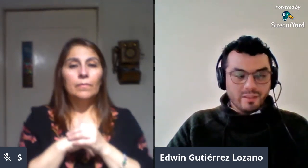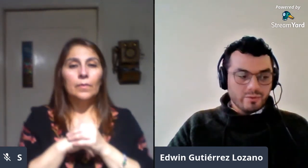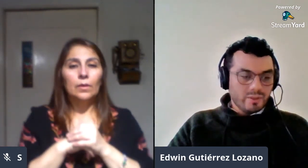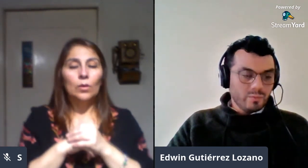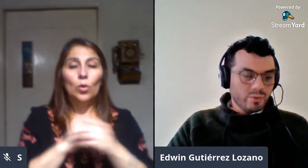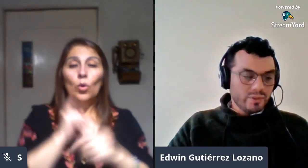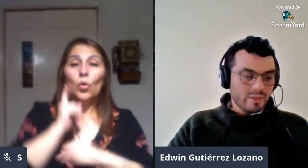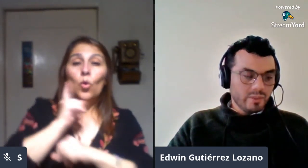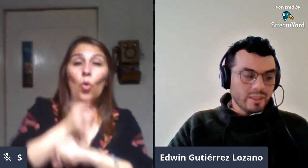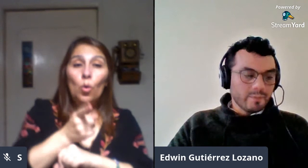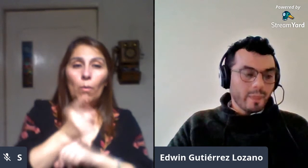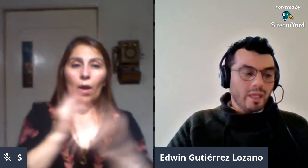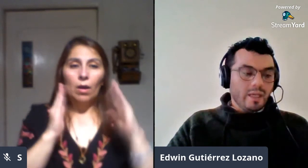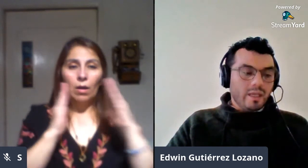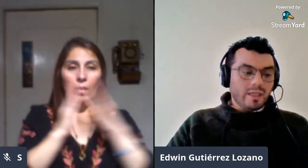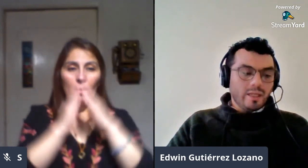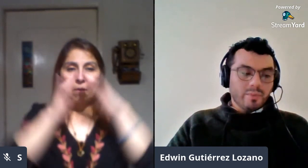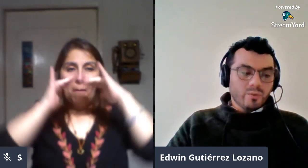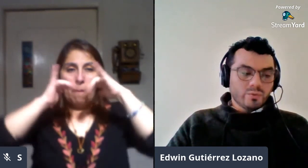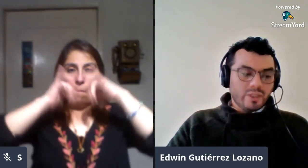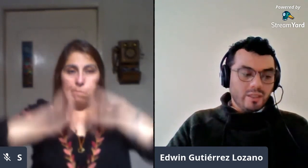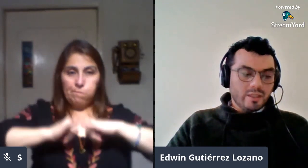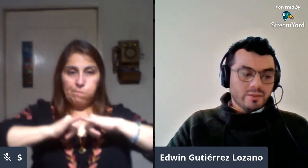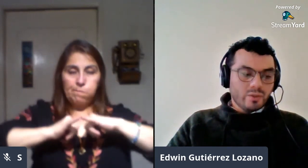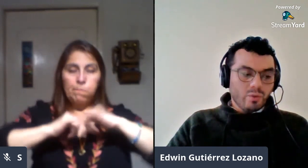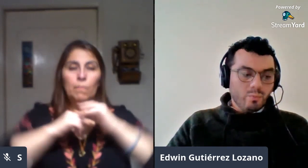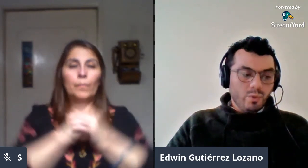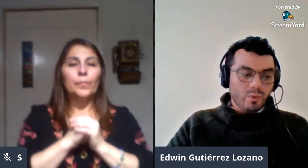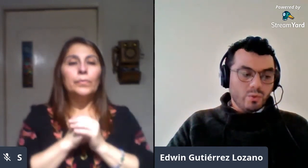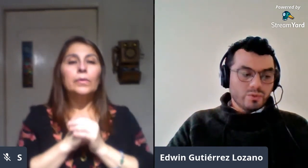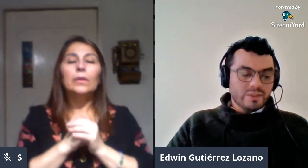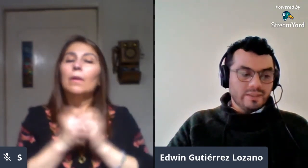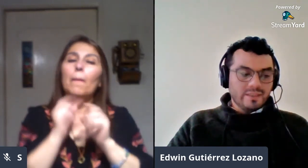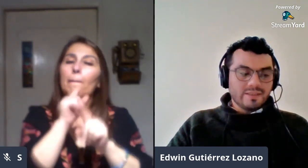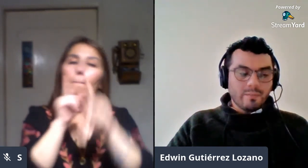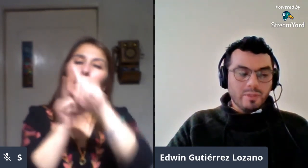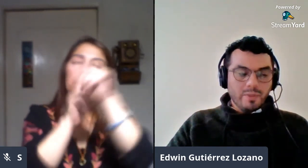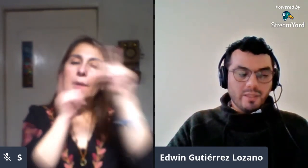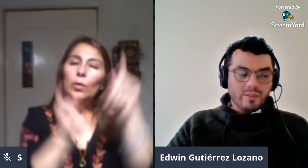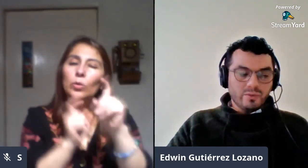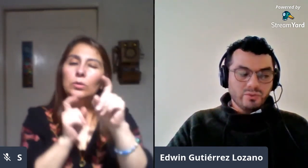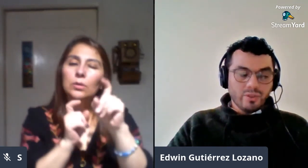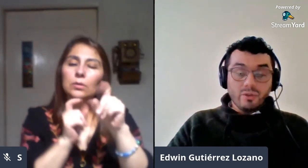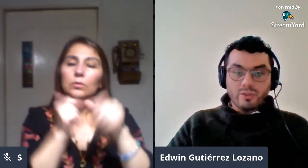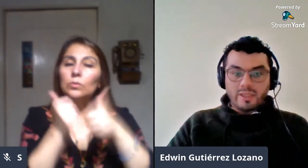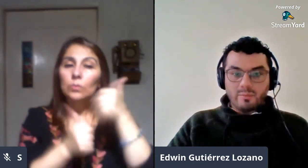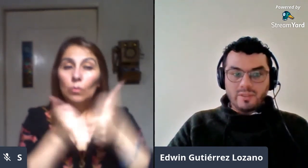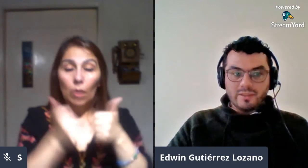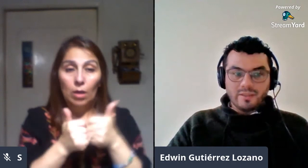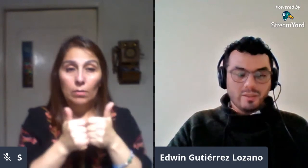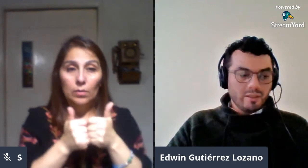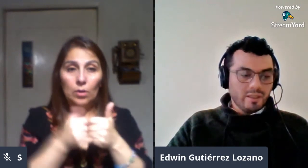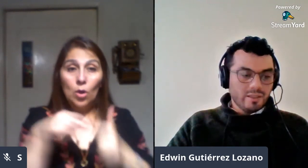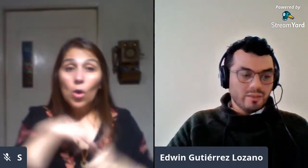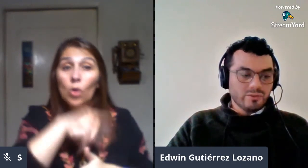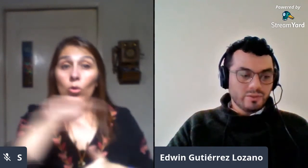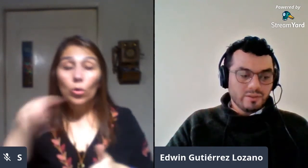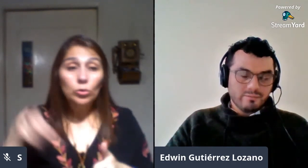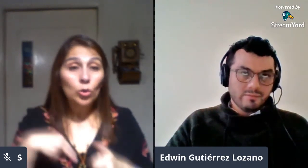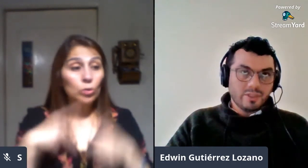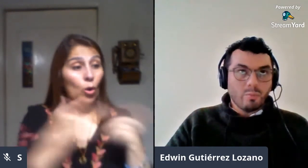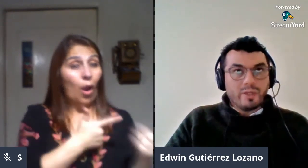por este encierro, digámoslo de esa manera. Y la pregunta es como si se está preparado psicológicamente,